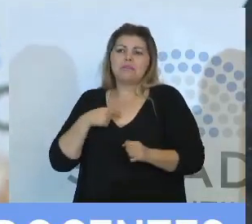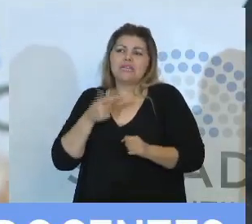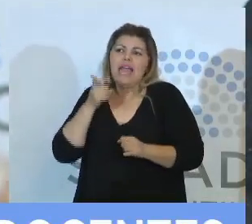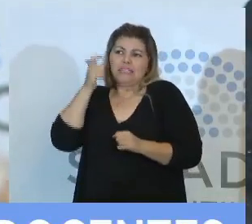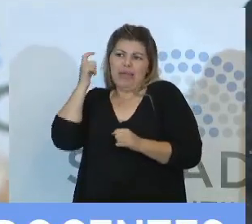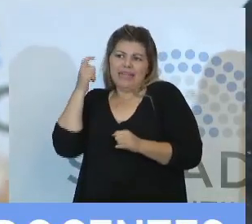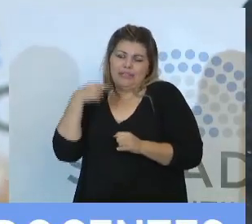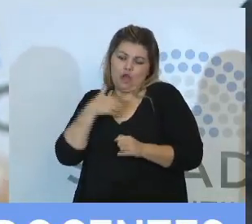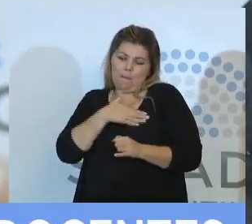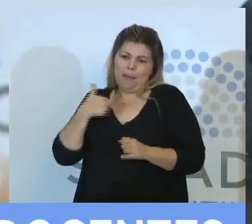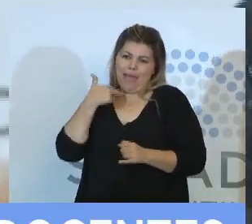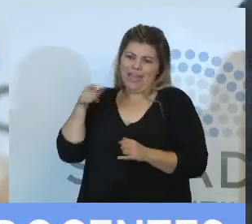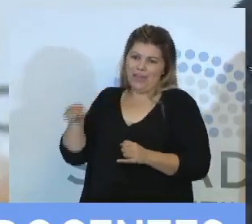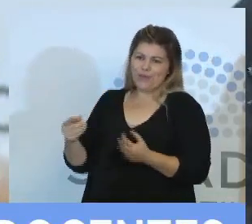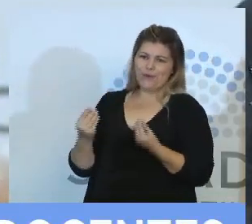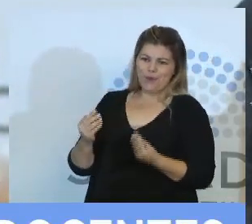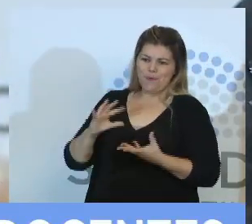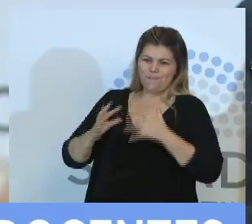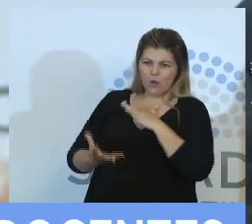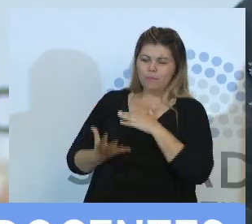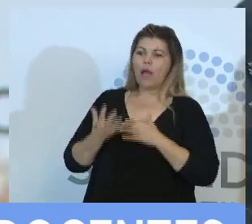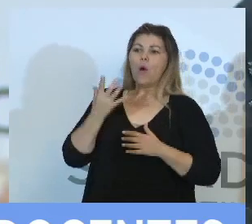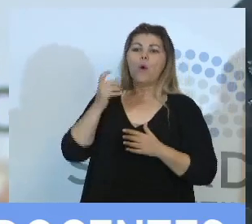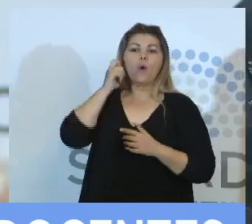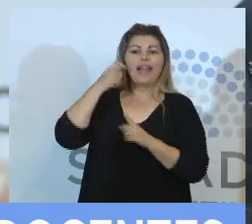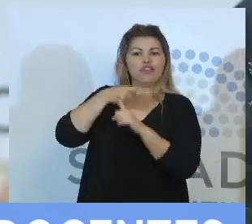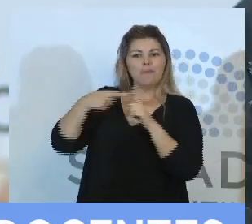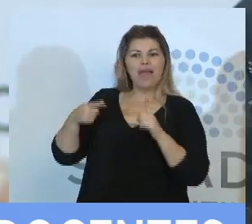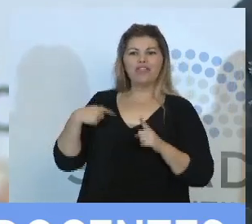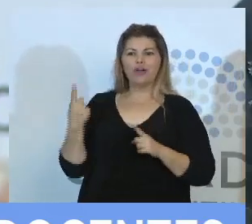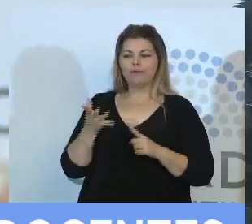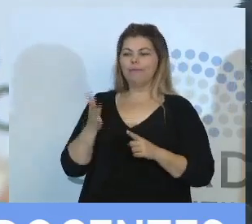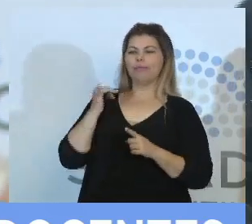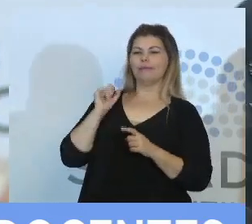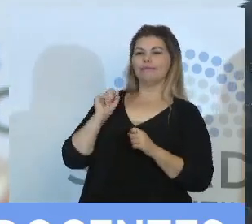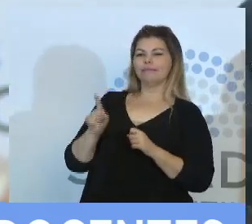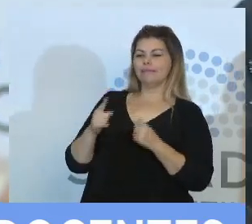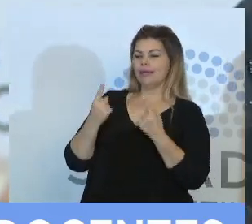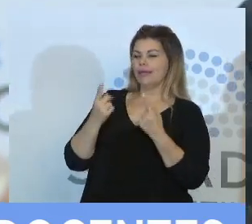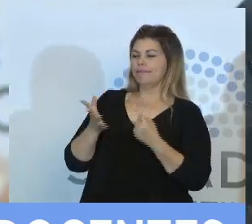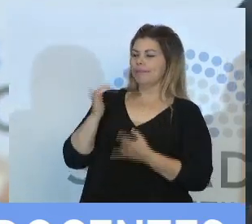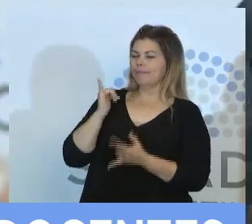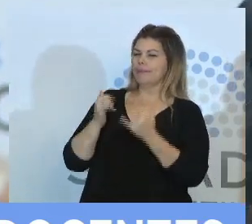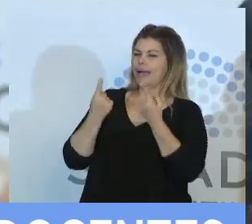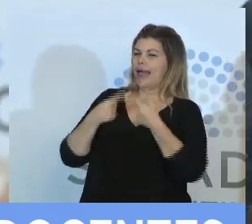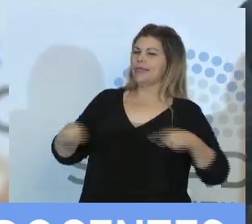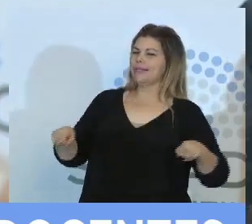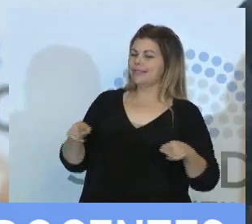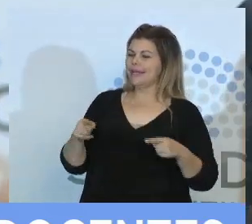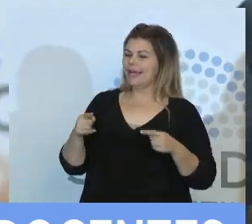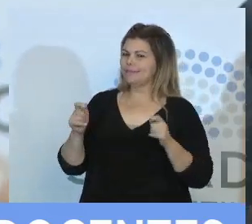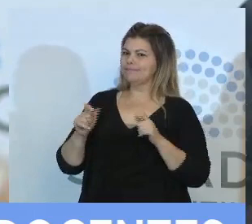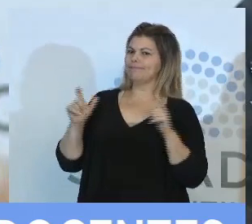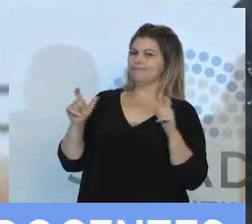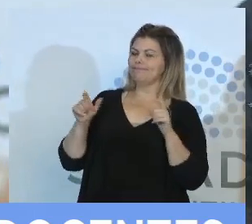de él particularmente. Al año y medio nosotros empezamos a notar ciertas características que nos empezaron a llamar la atención en